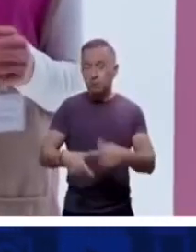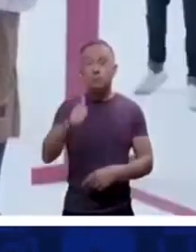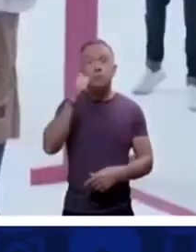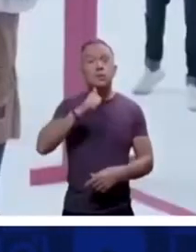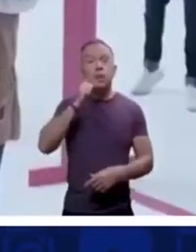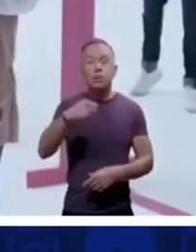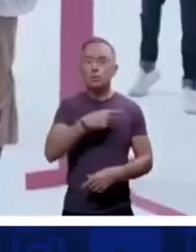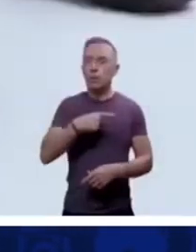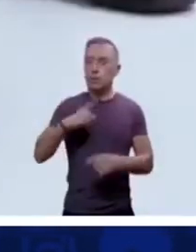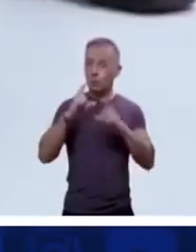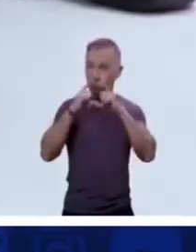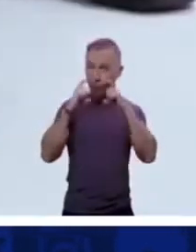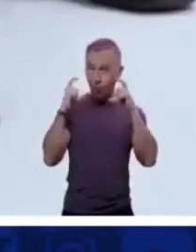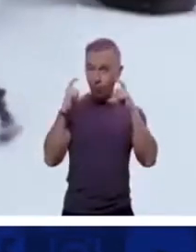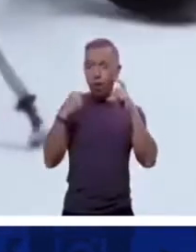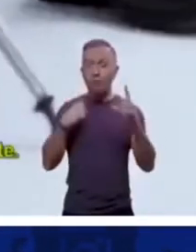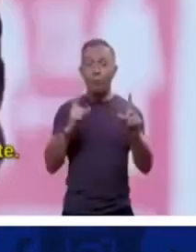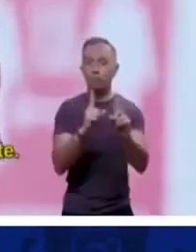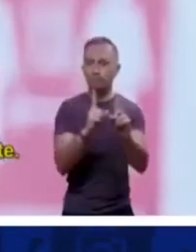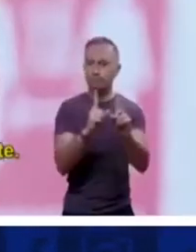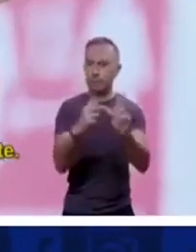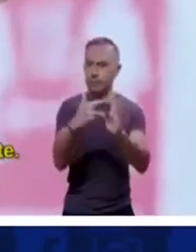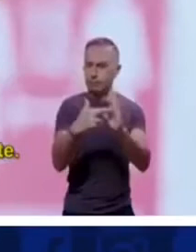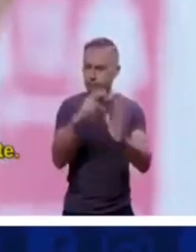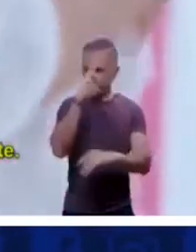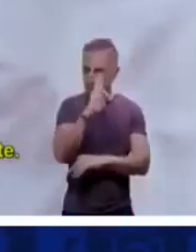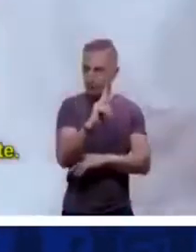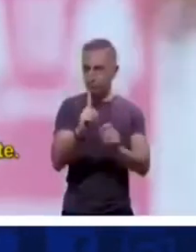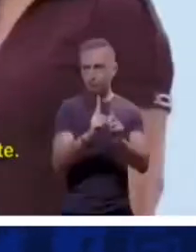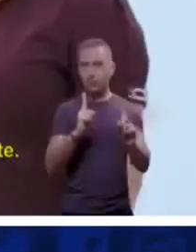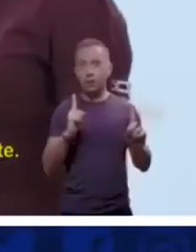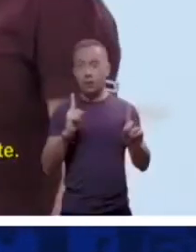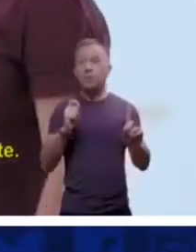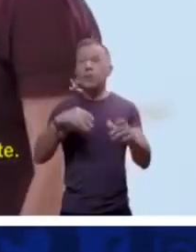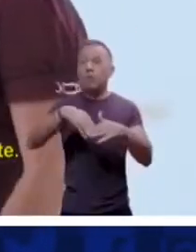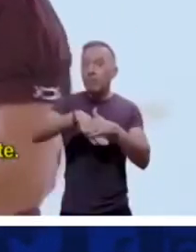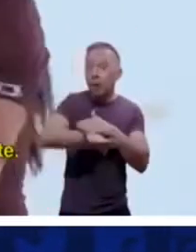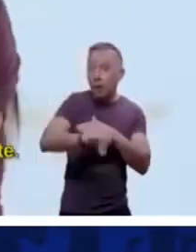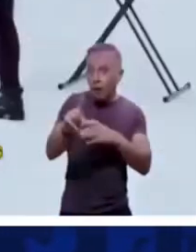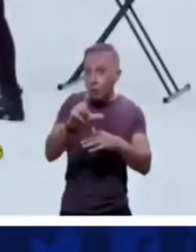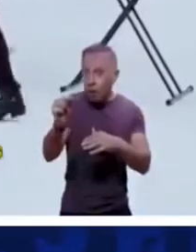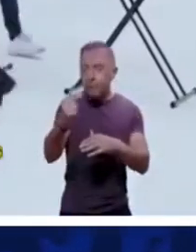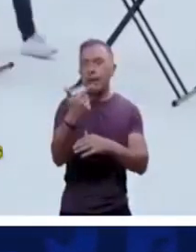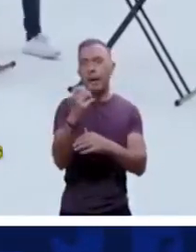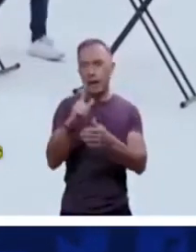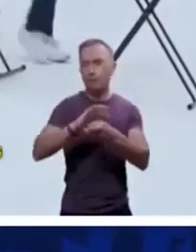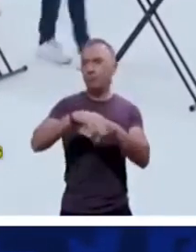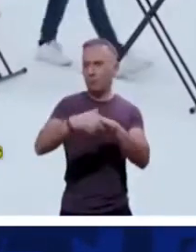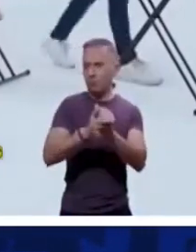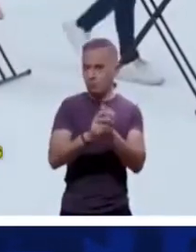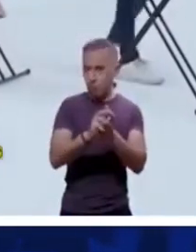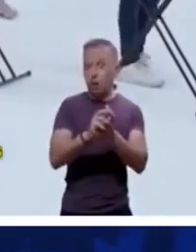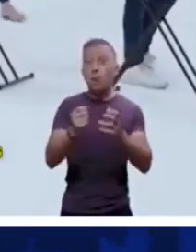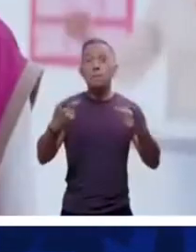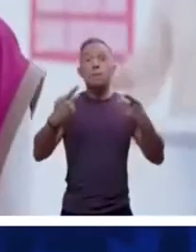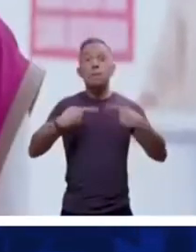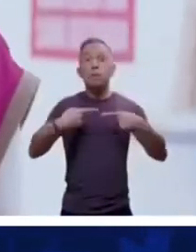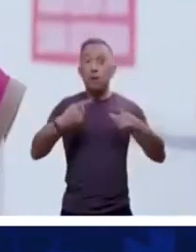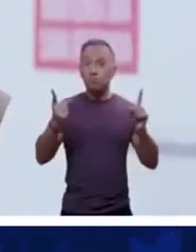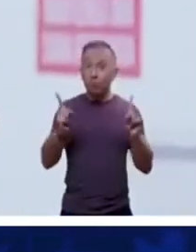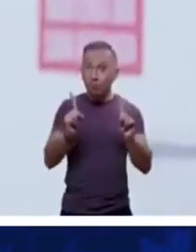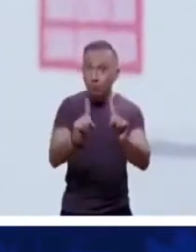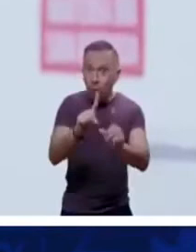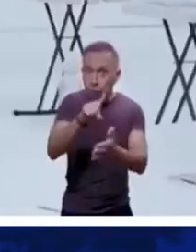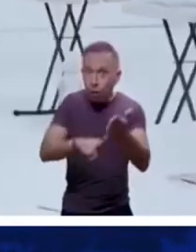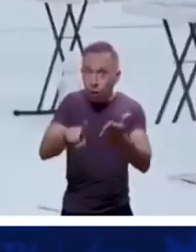necesarias en este periodo tan peculiar no bajar las defensas tienes que llevar tu cubrebocas usa tu piel antibacterial mantén